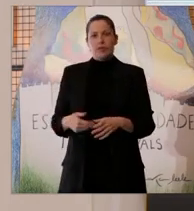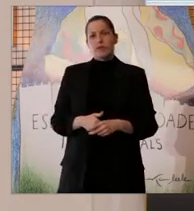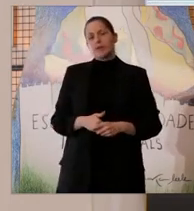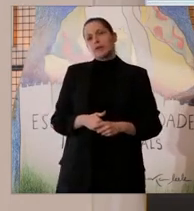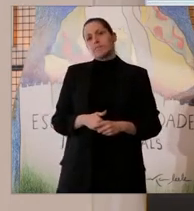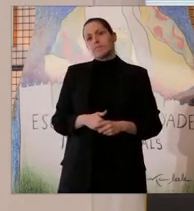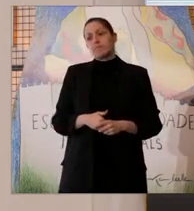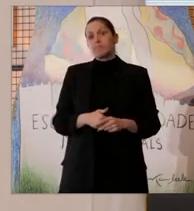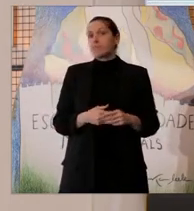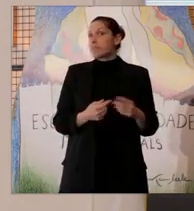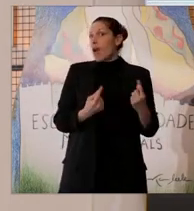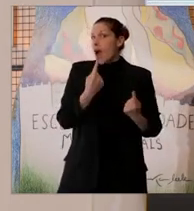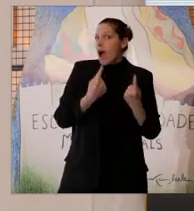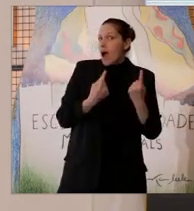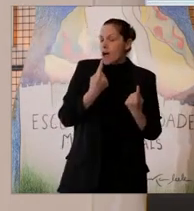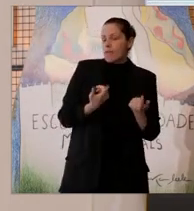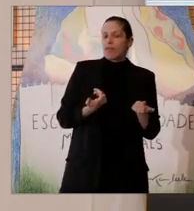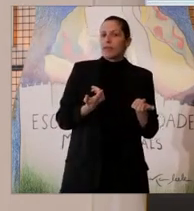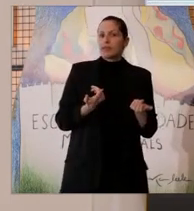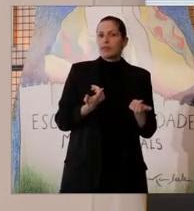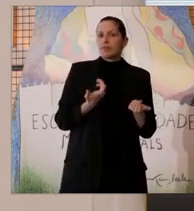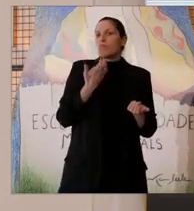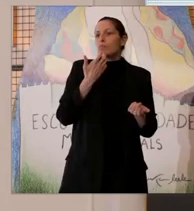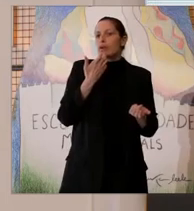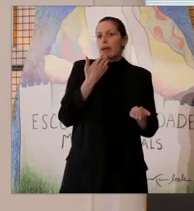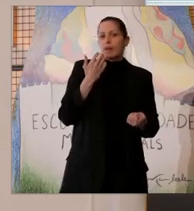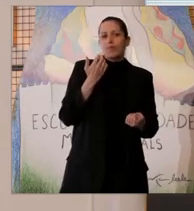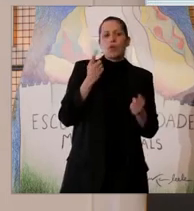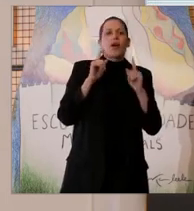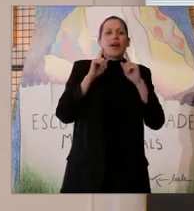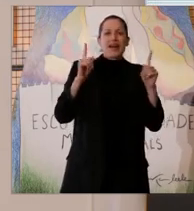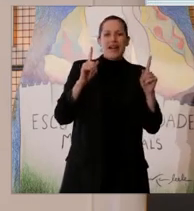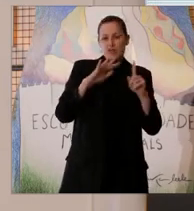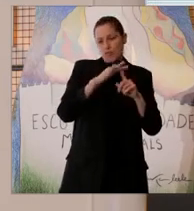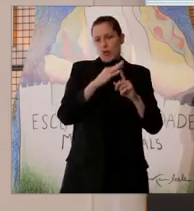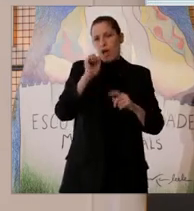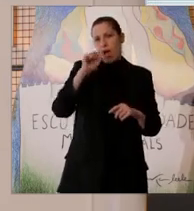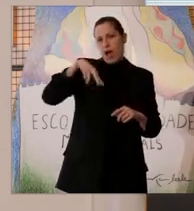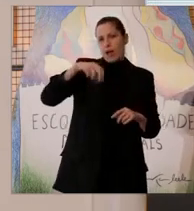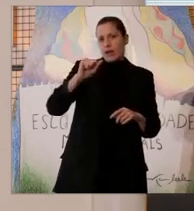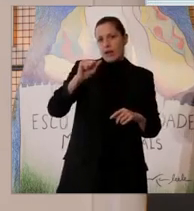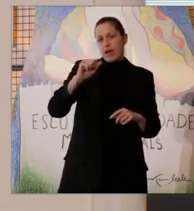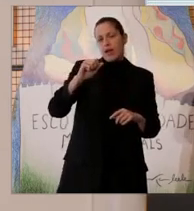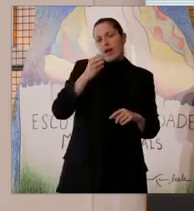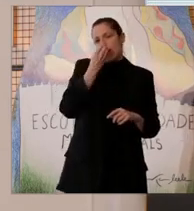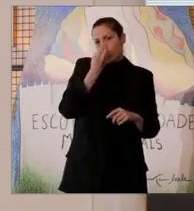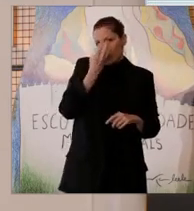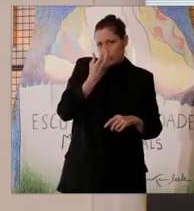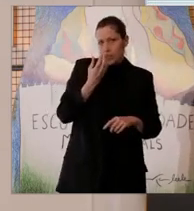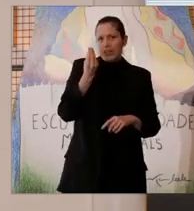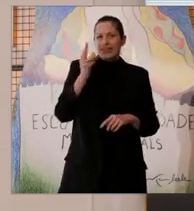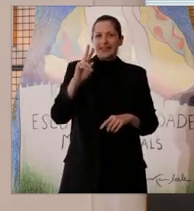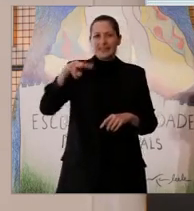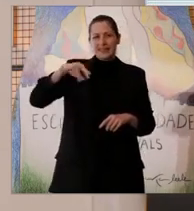veces es una manera de llegar a gente hablas del caso de Ana Rosa Quintana en este momento es a través de Ana Rosa Quintana es la manera de llegar